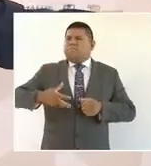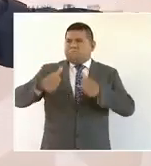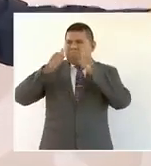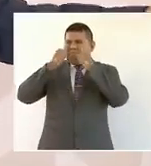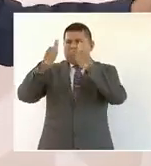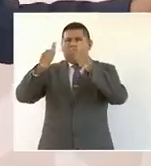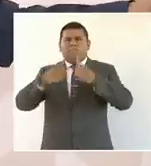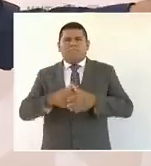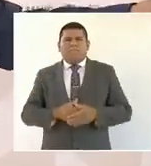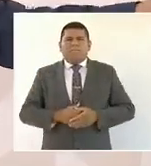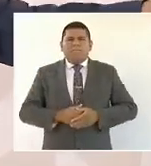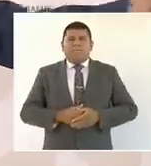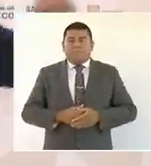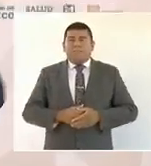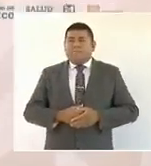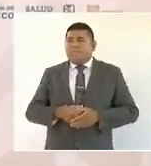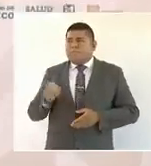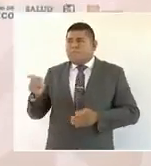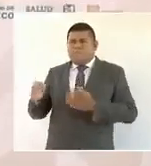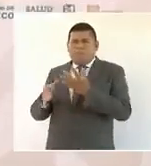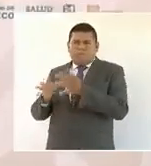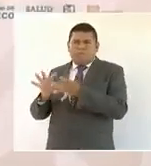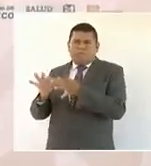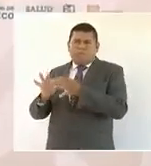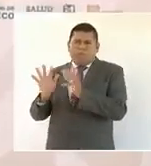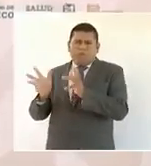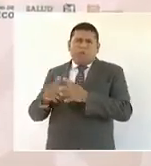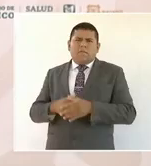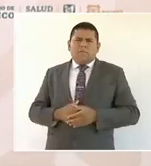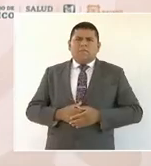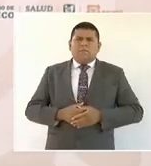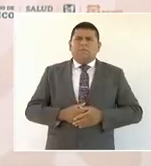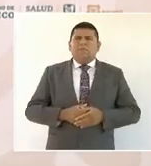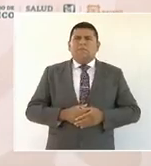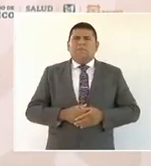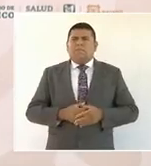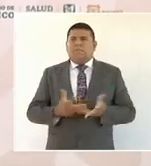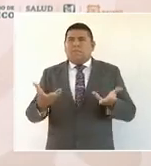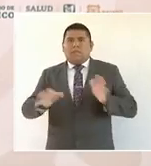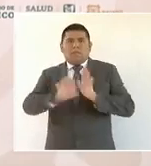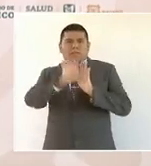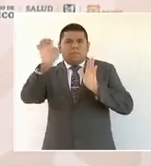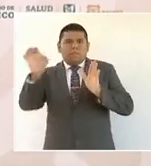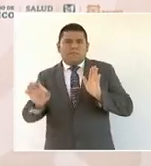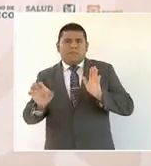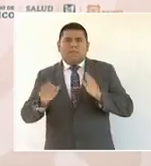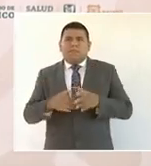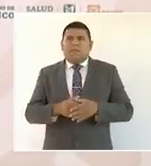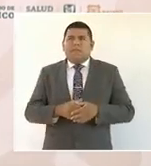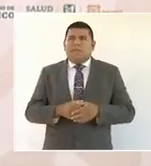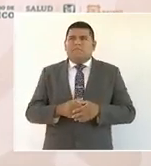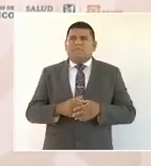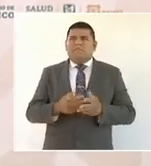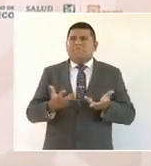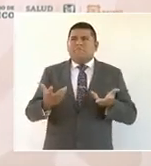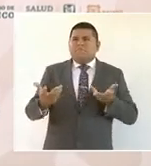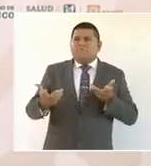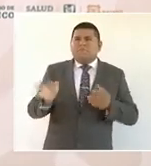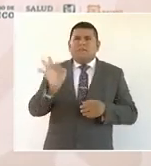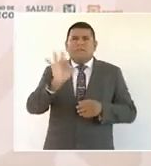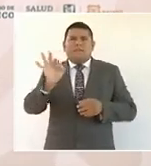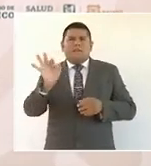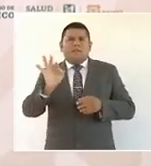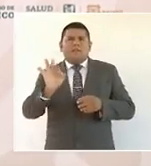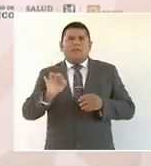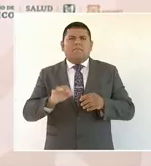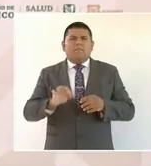Que es un poco lo que comentaba aquí el doctor. Si no tuviésemos